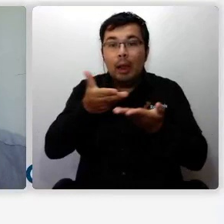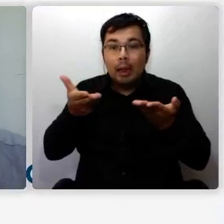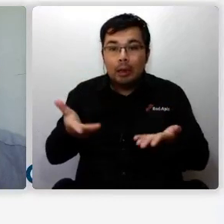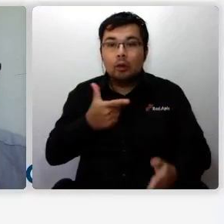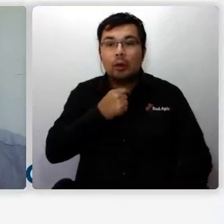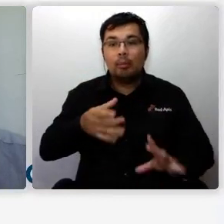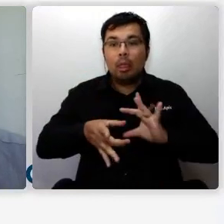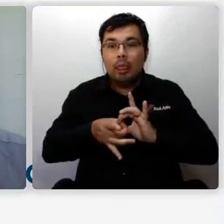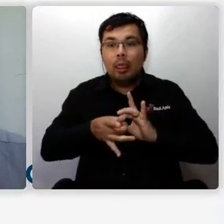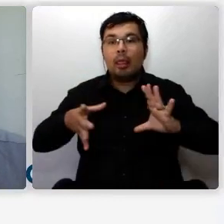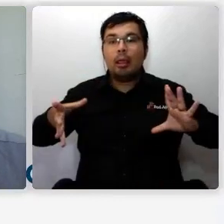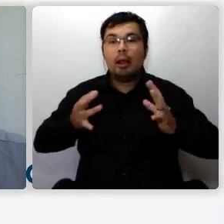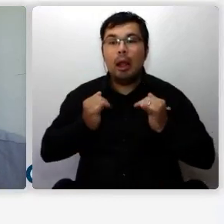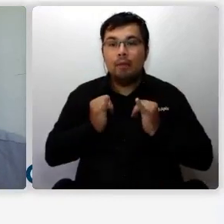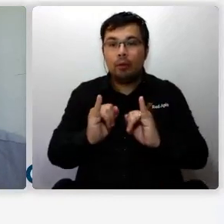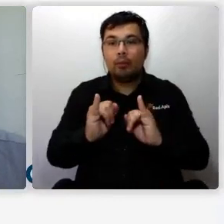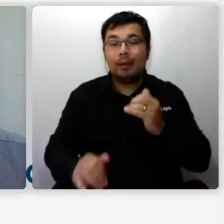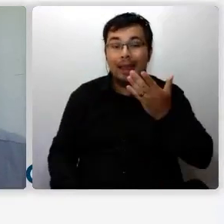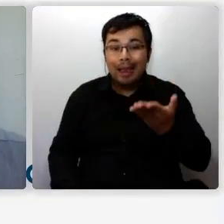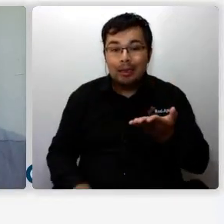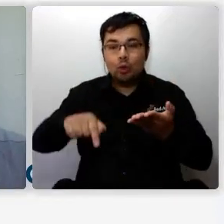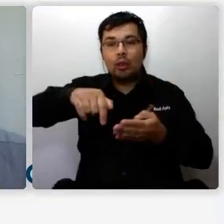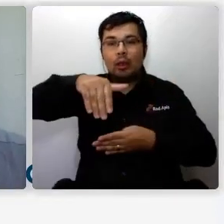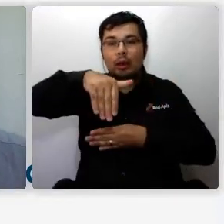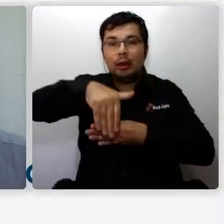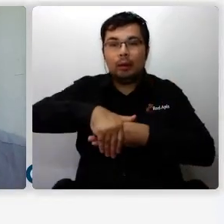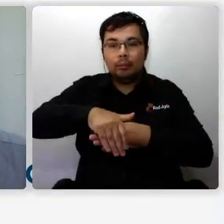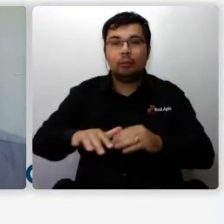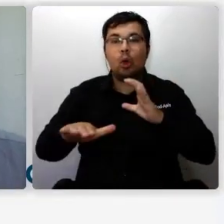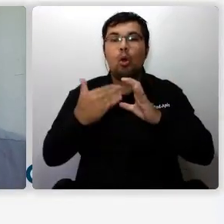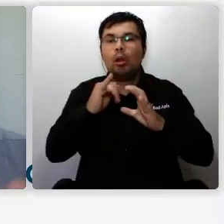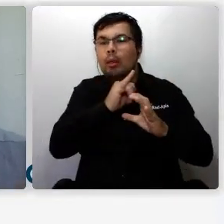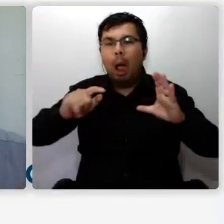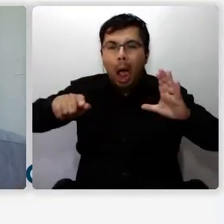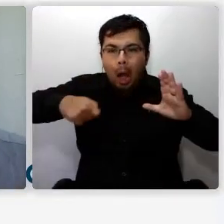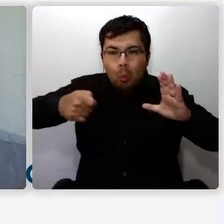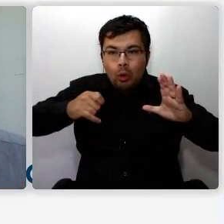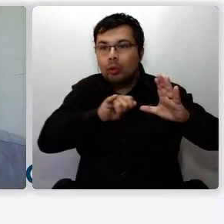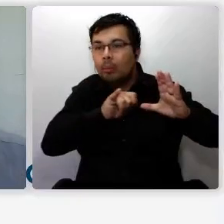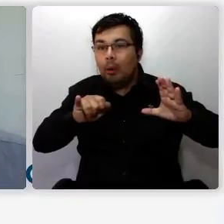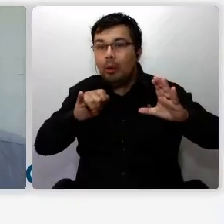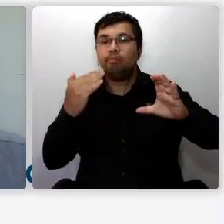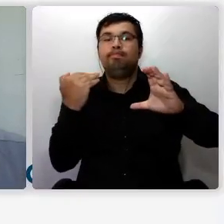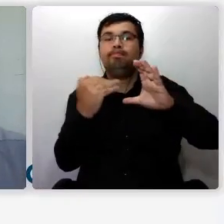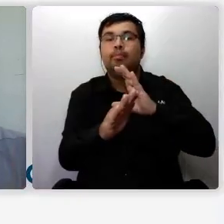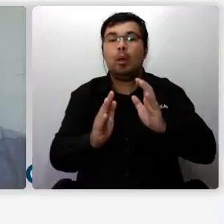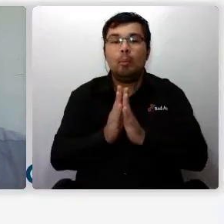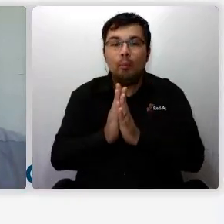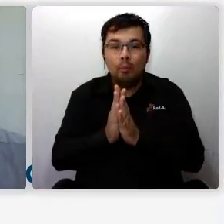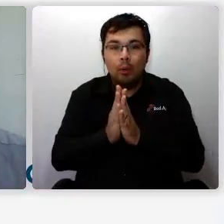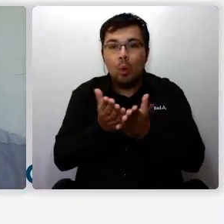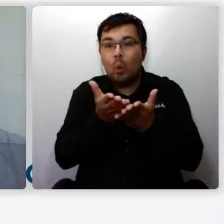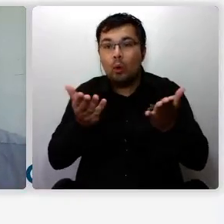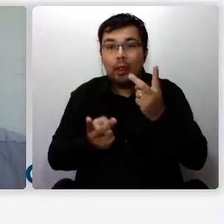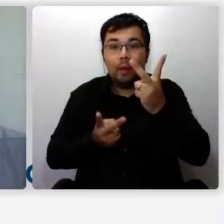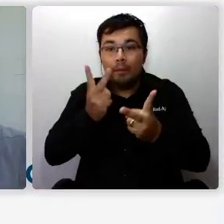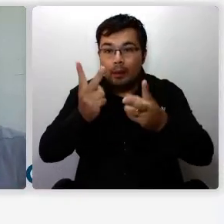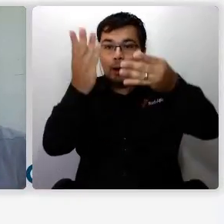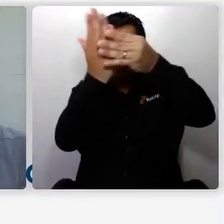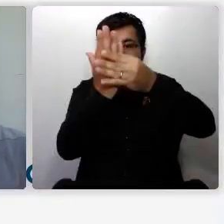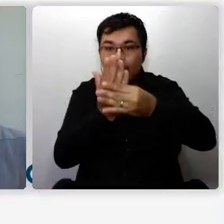la información. Eso hoy en la tarde, el correo electrónico, después del almuerzo. Revisen todas las bandejas. No siempre caemos en bandeja de